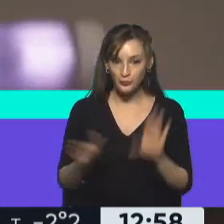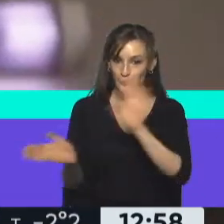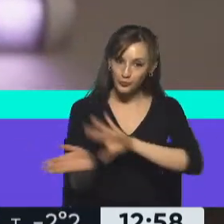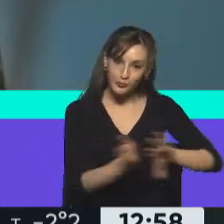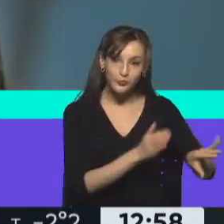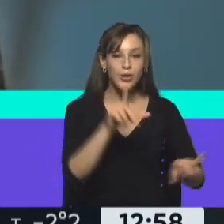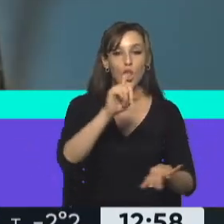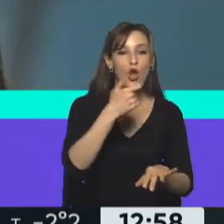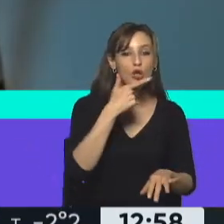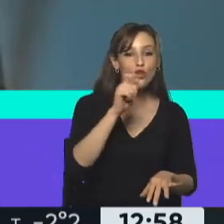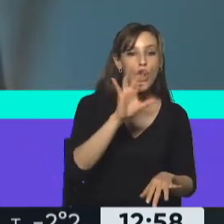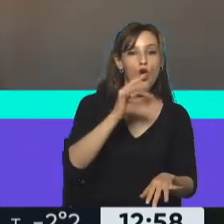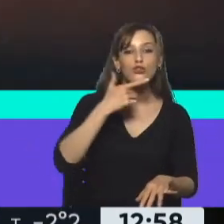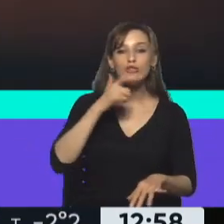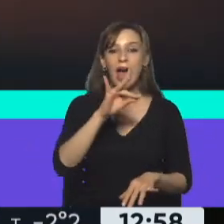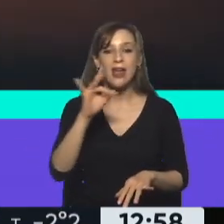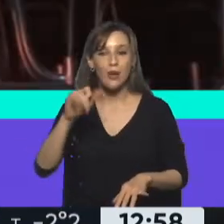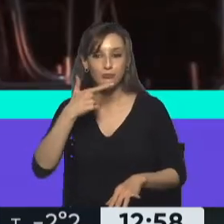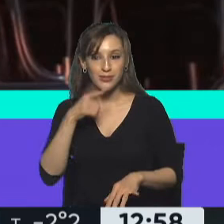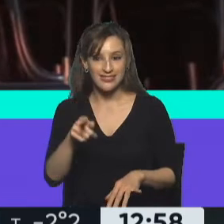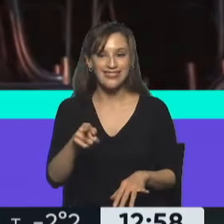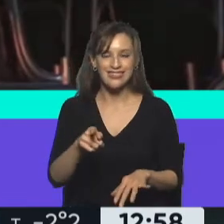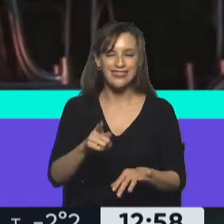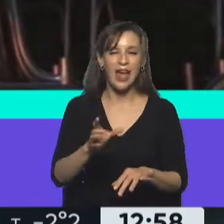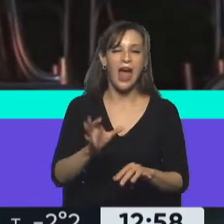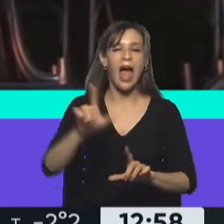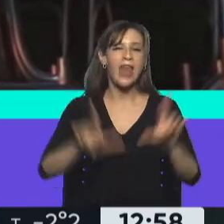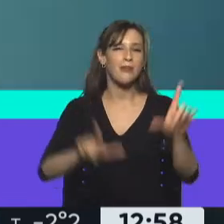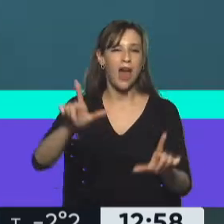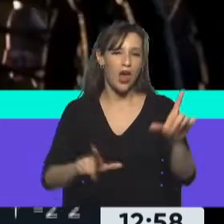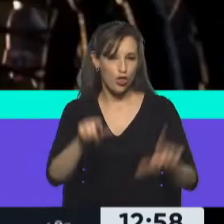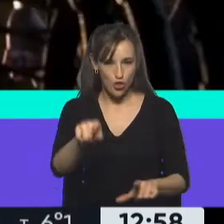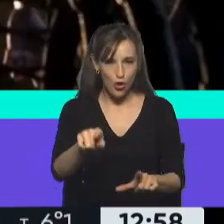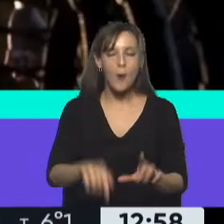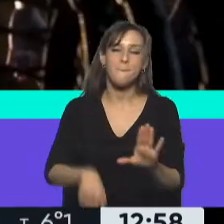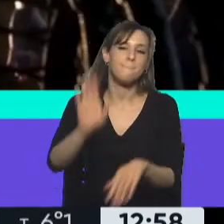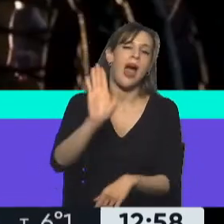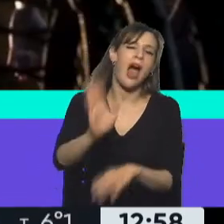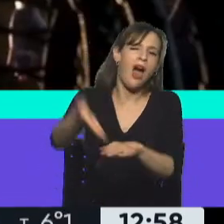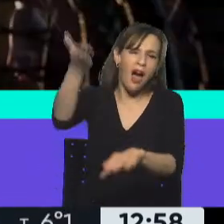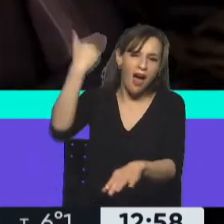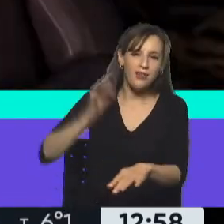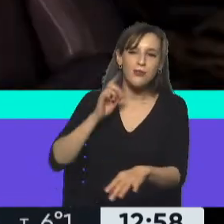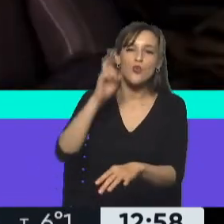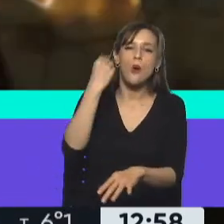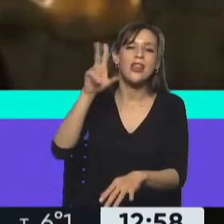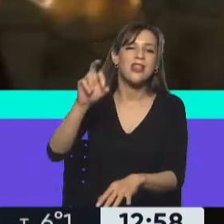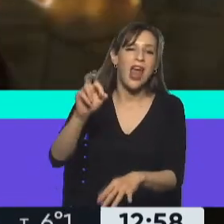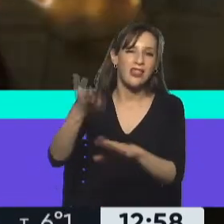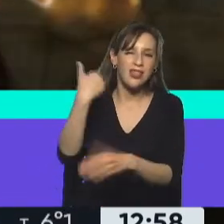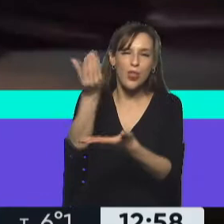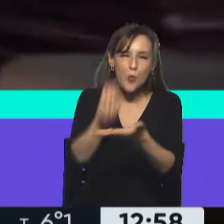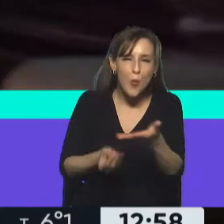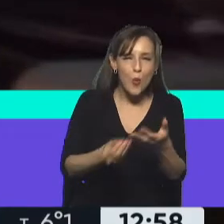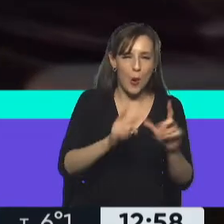vamos a Los Locos Adams, otra segunda parte, pero en la versión animada, de las viñetas tradicionales del 1930 del New Yorker a lo